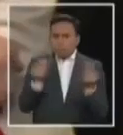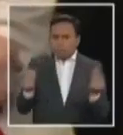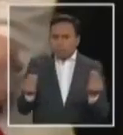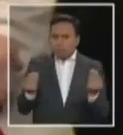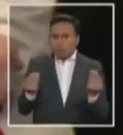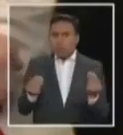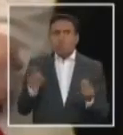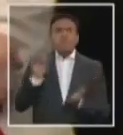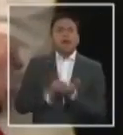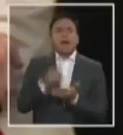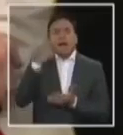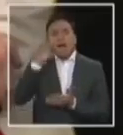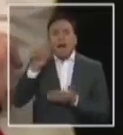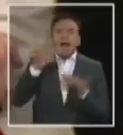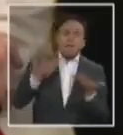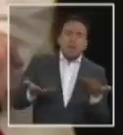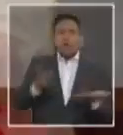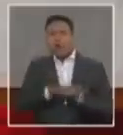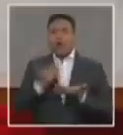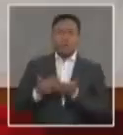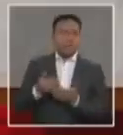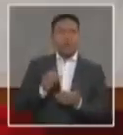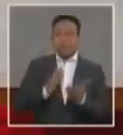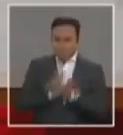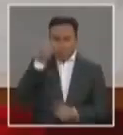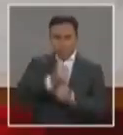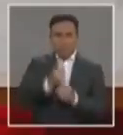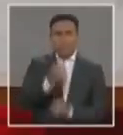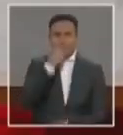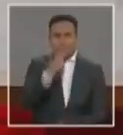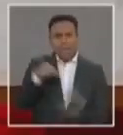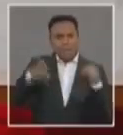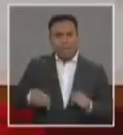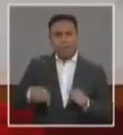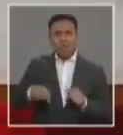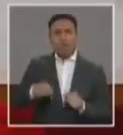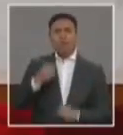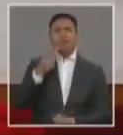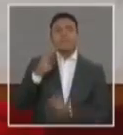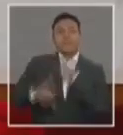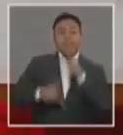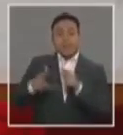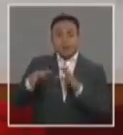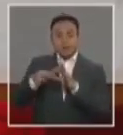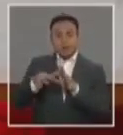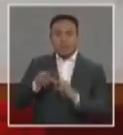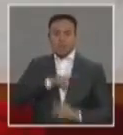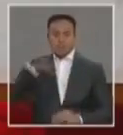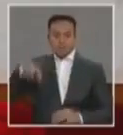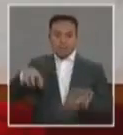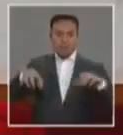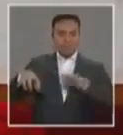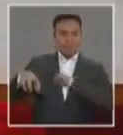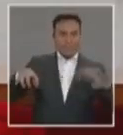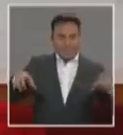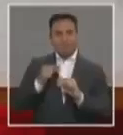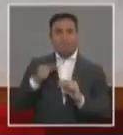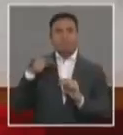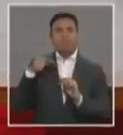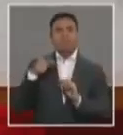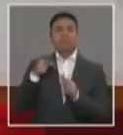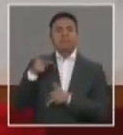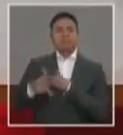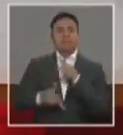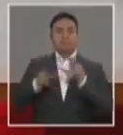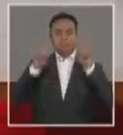habido una muy mala planificación en esa materia asociada en la última catástrofe con el modelo forestal un modelo que deshidrata a la